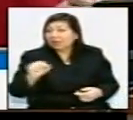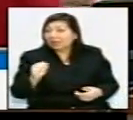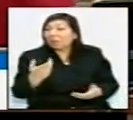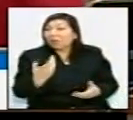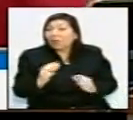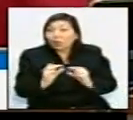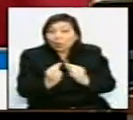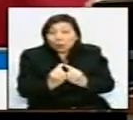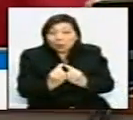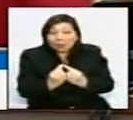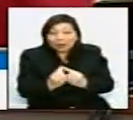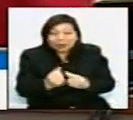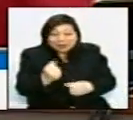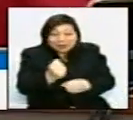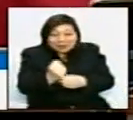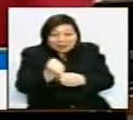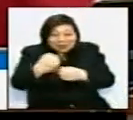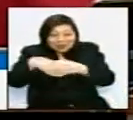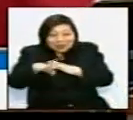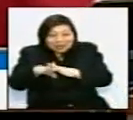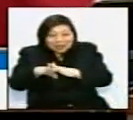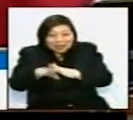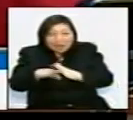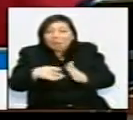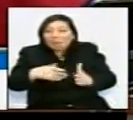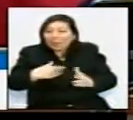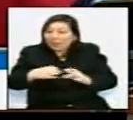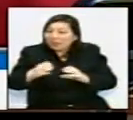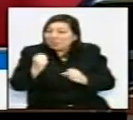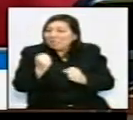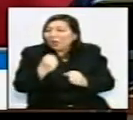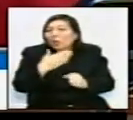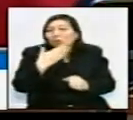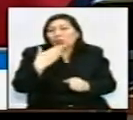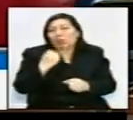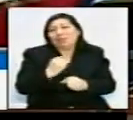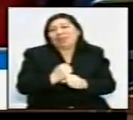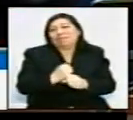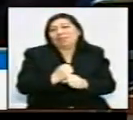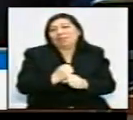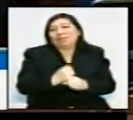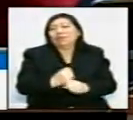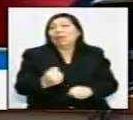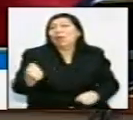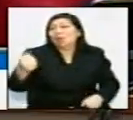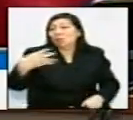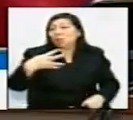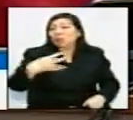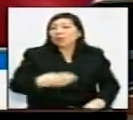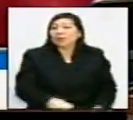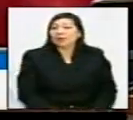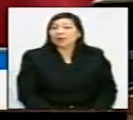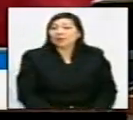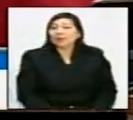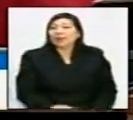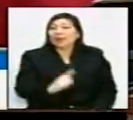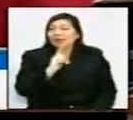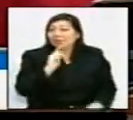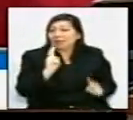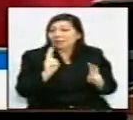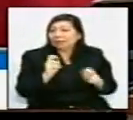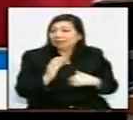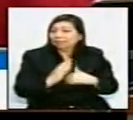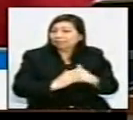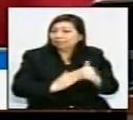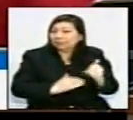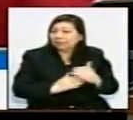equipo del gobierno regional pueda ir a campo a realizar su trabajo. El cuarto punto es el tema de